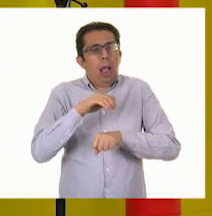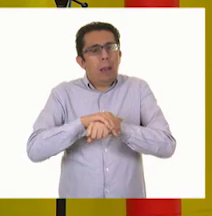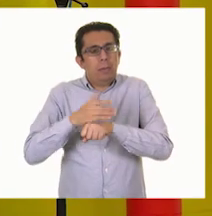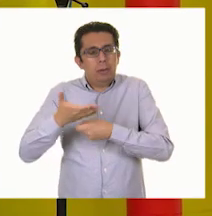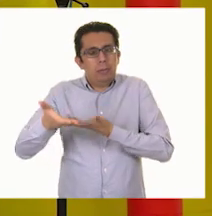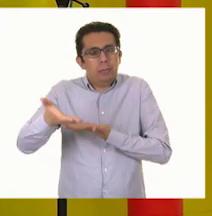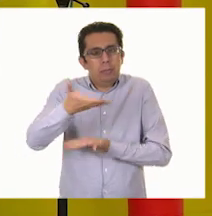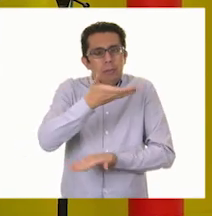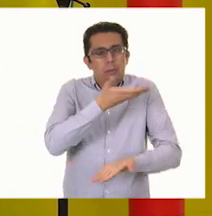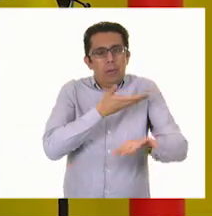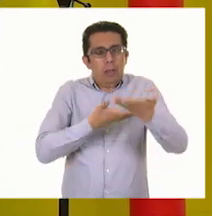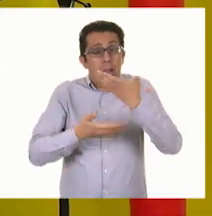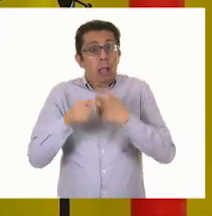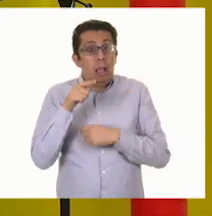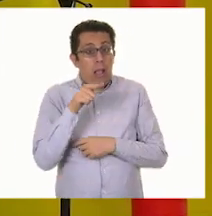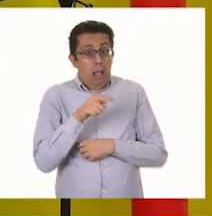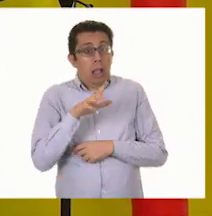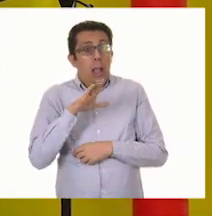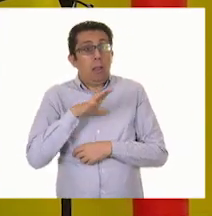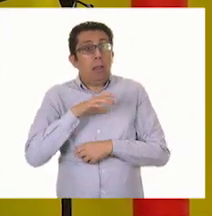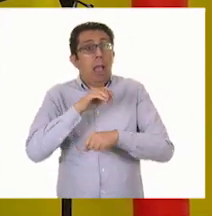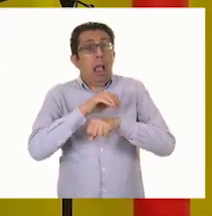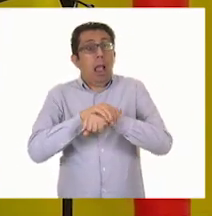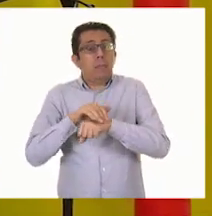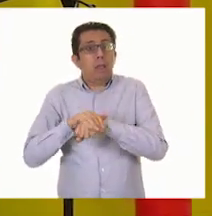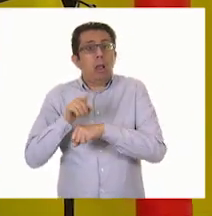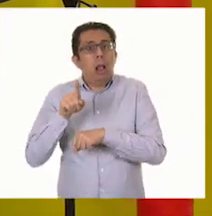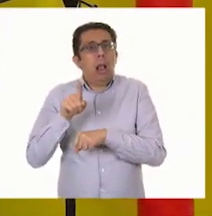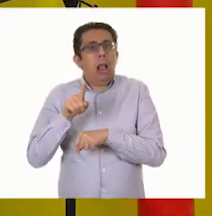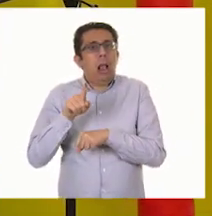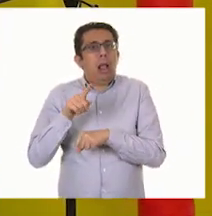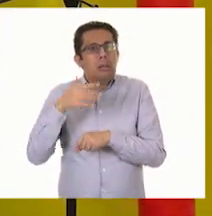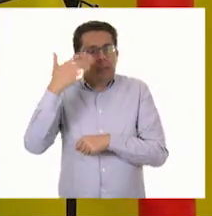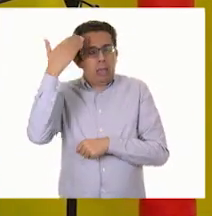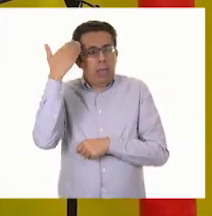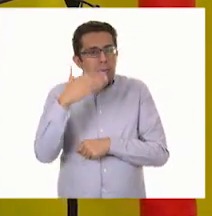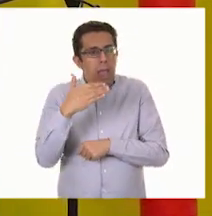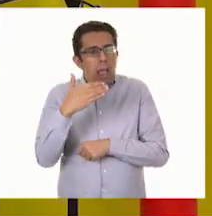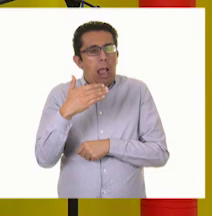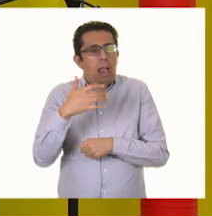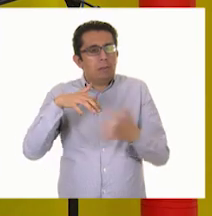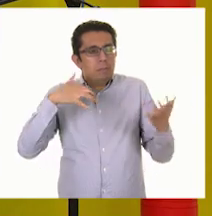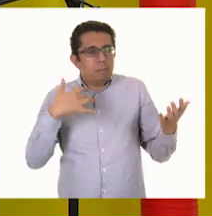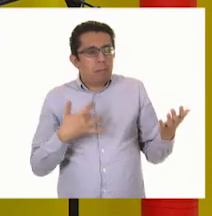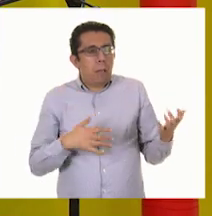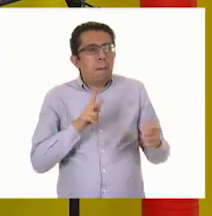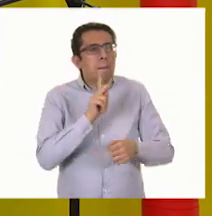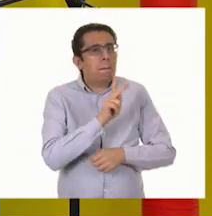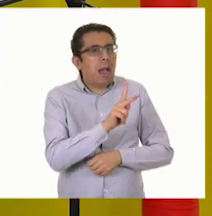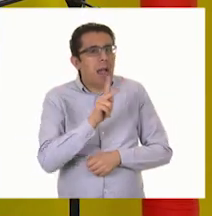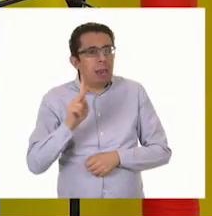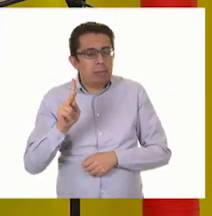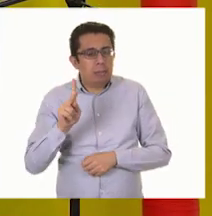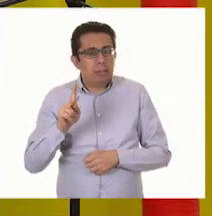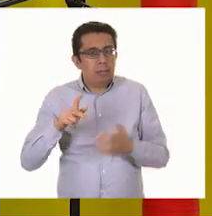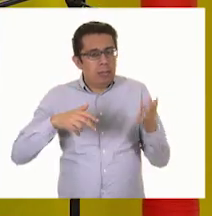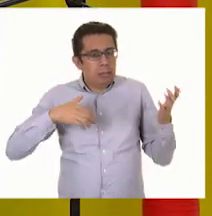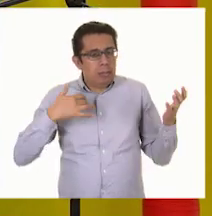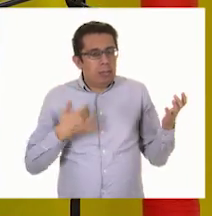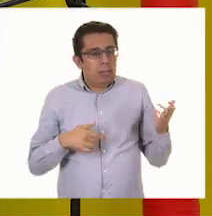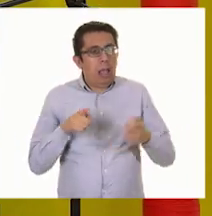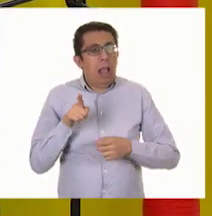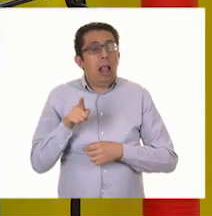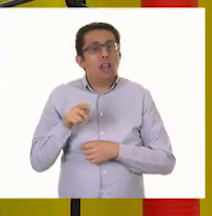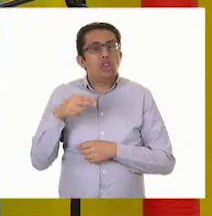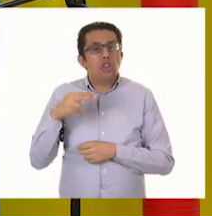hecho, él tenía un amigo que tocaba el laúd, un instrumento similar a la guitarra. Él se llamaba